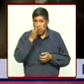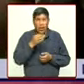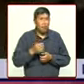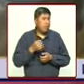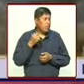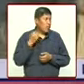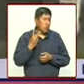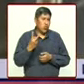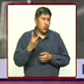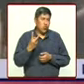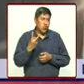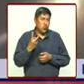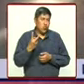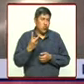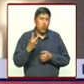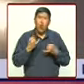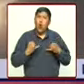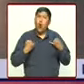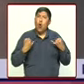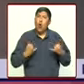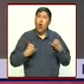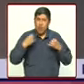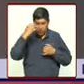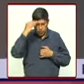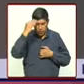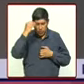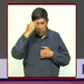Fueron dos jóvenes